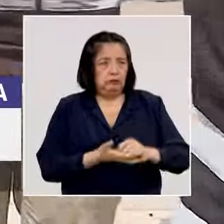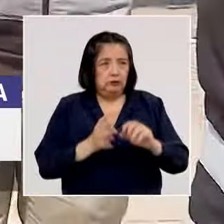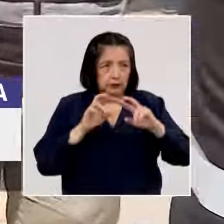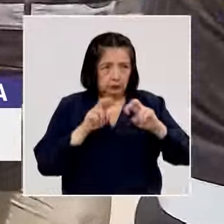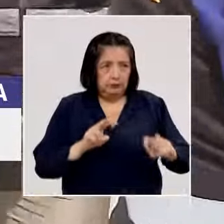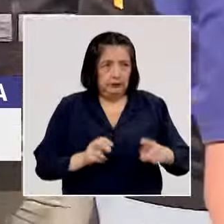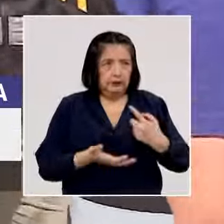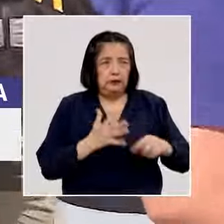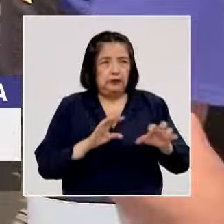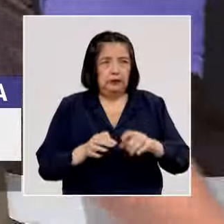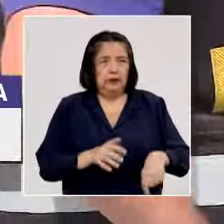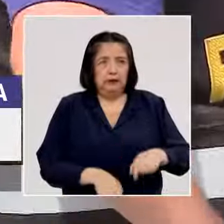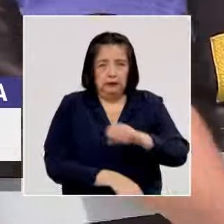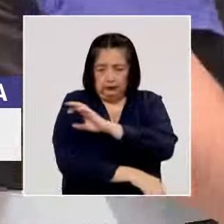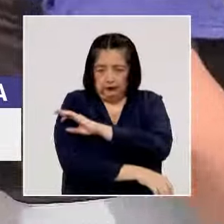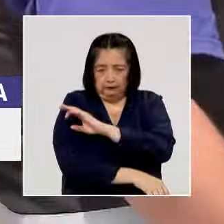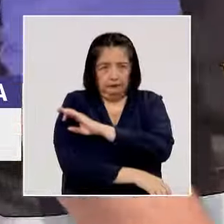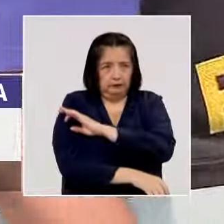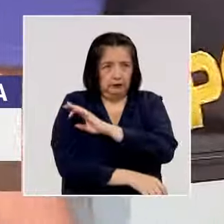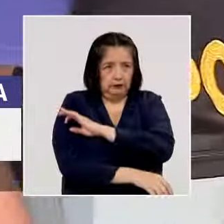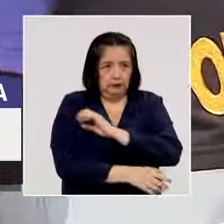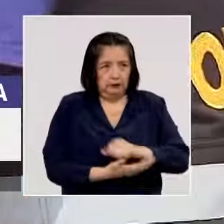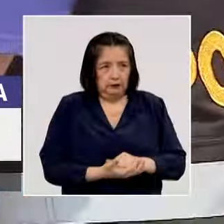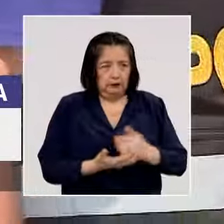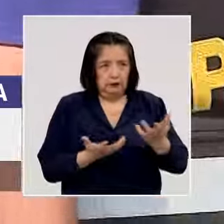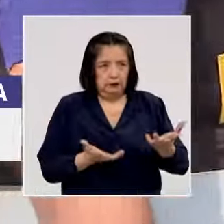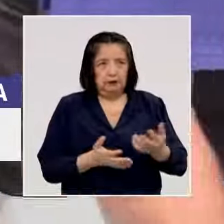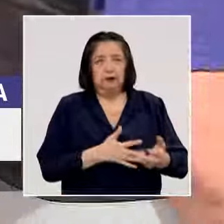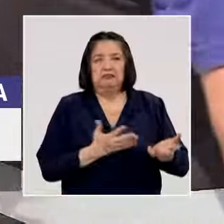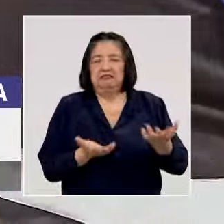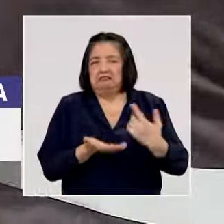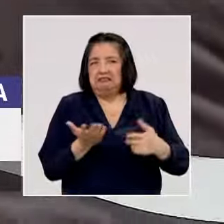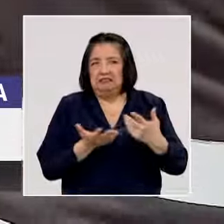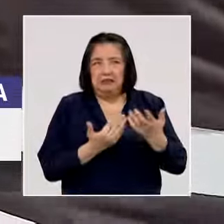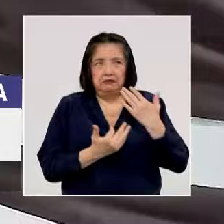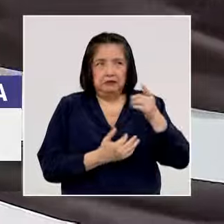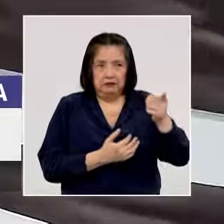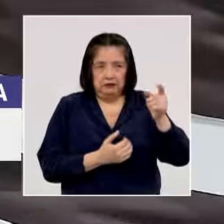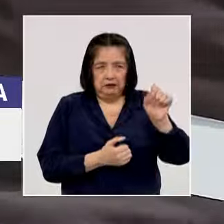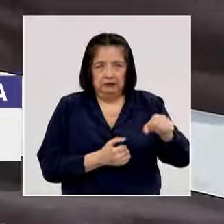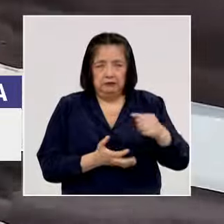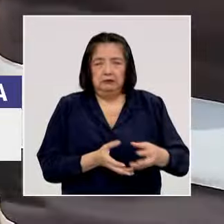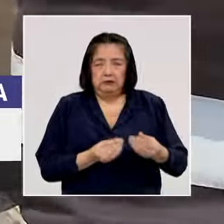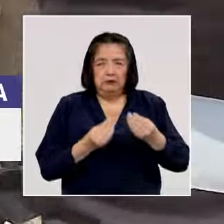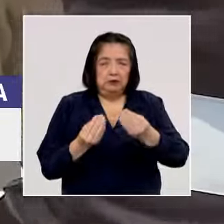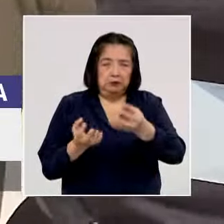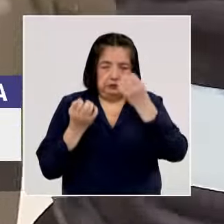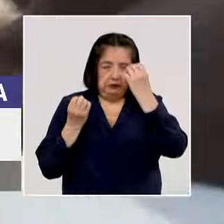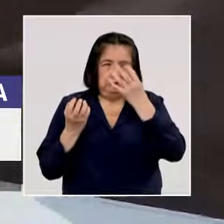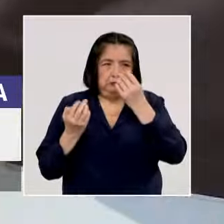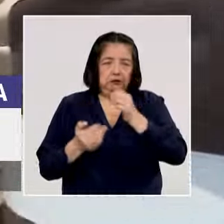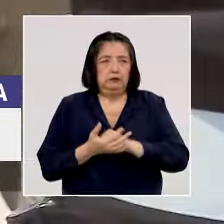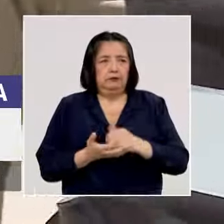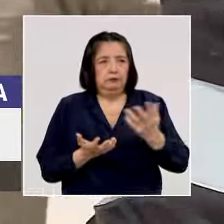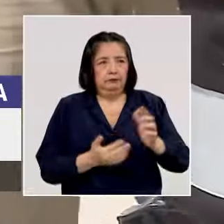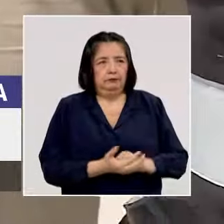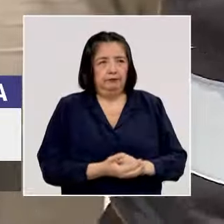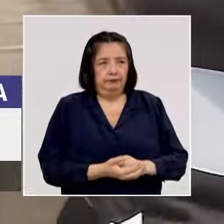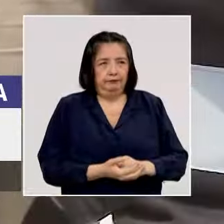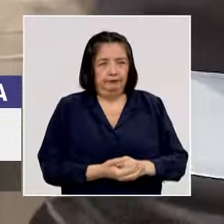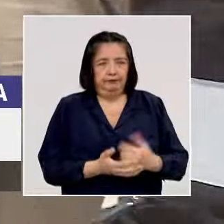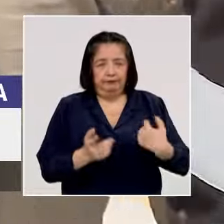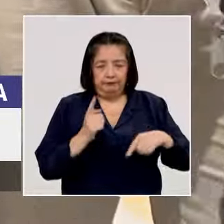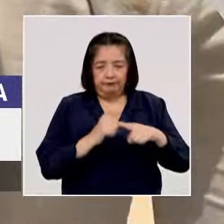investigación que viene realizando el Ministerio Público, en la que se habla exactamente de que él habría facilitado información para que el